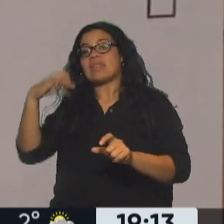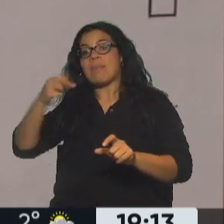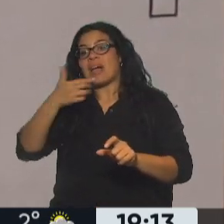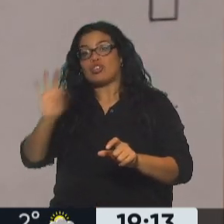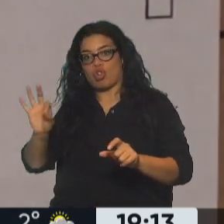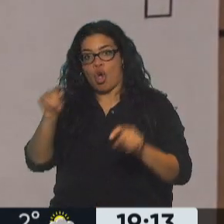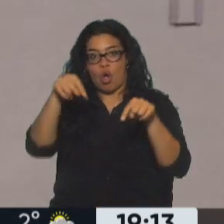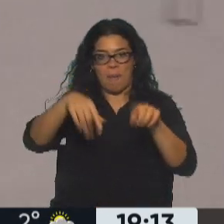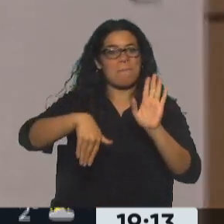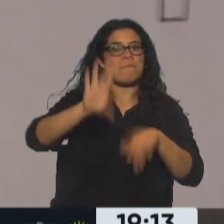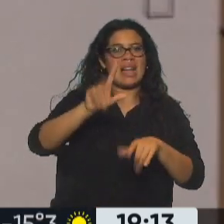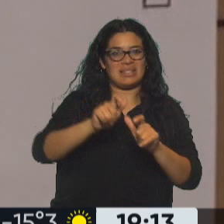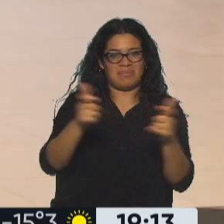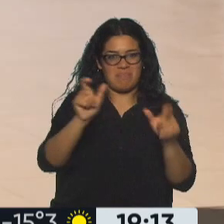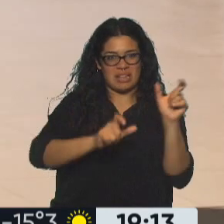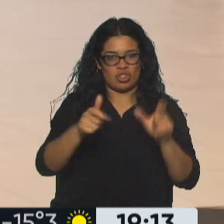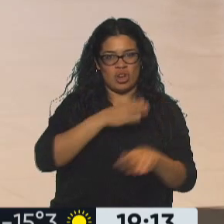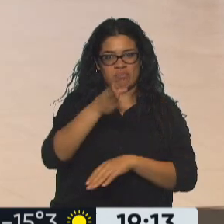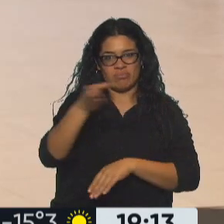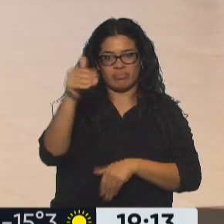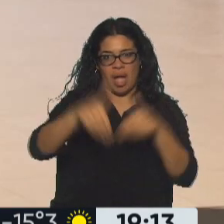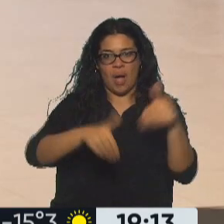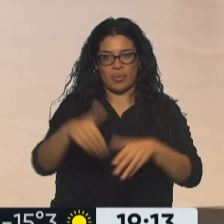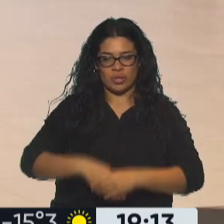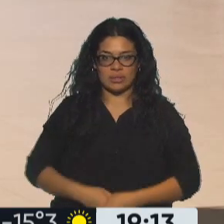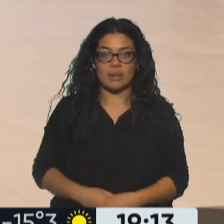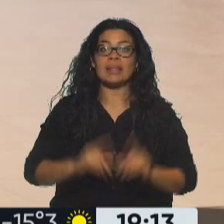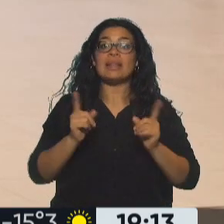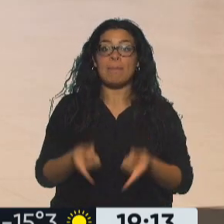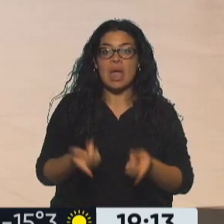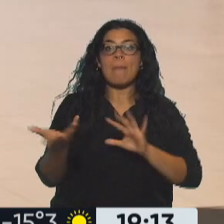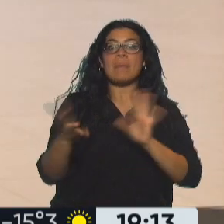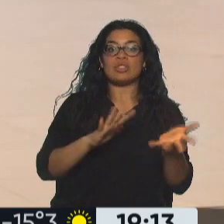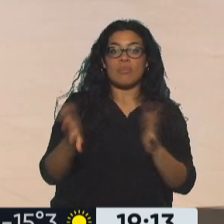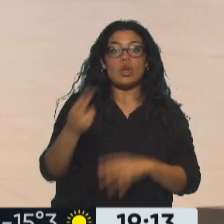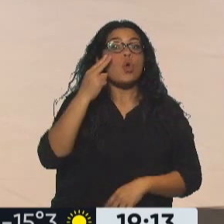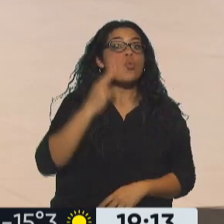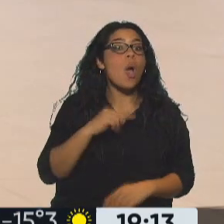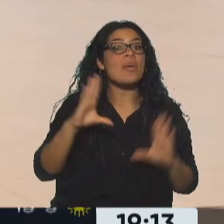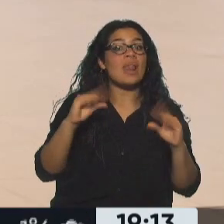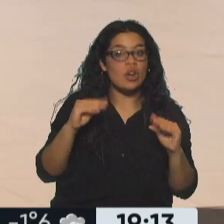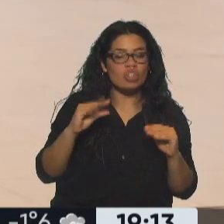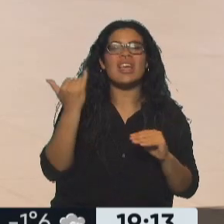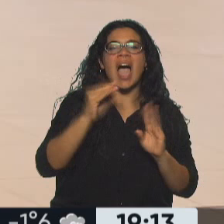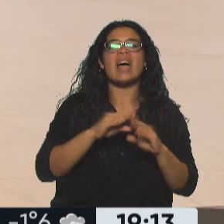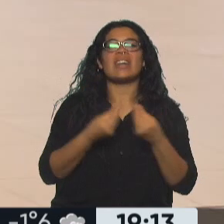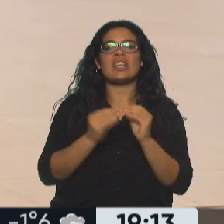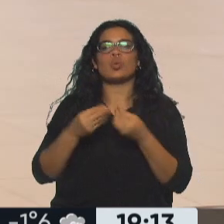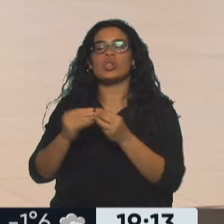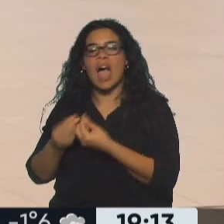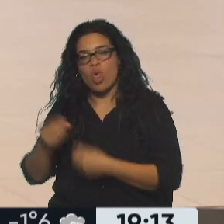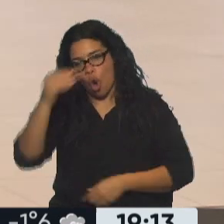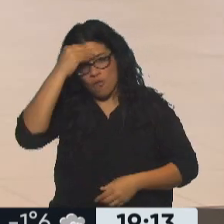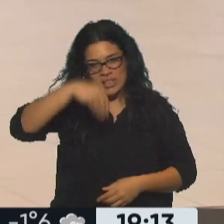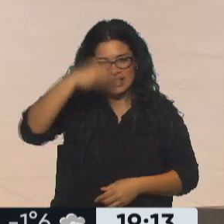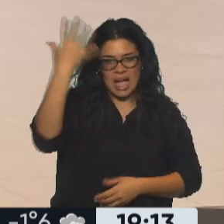registraron incidentes menores en la provincia y que recién a partir de las 21 van a estar los primeros datos oficiales